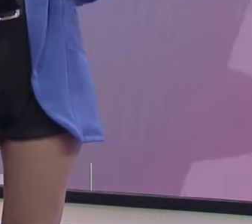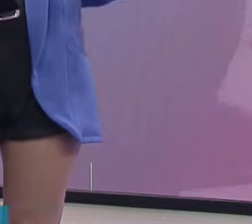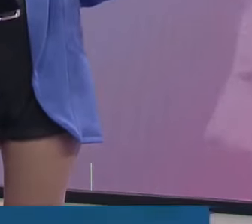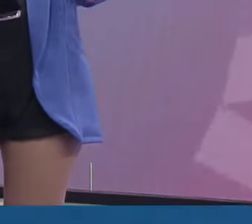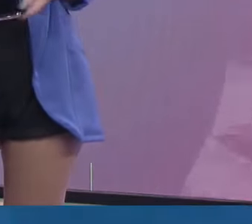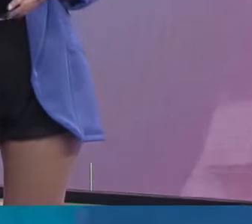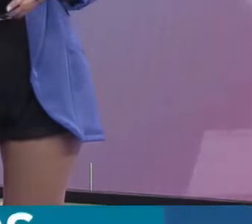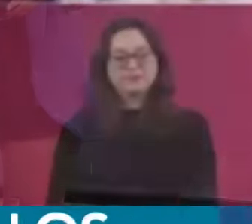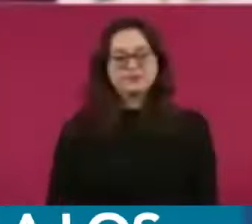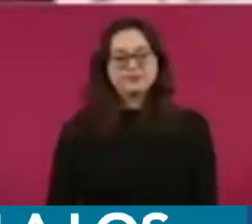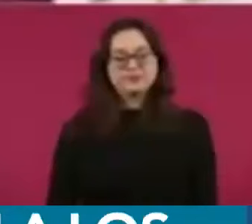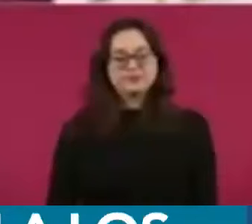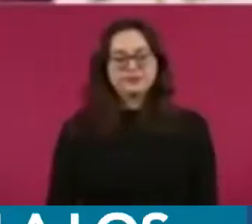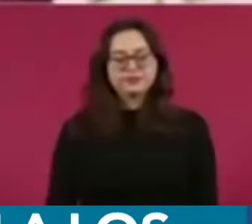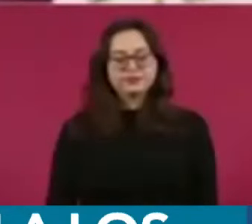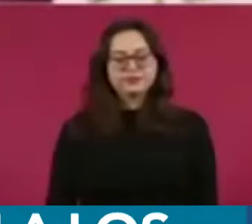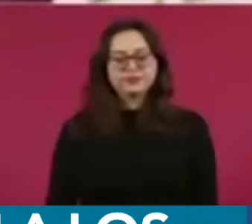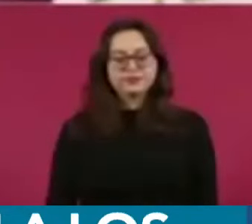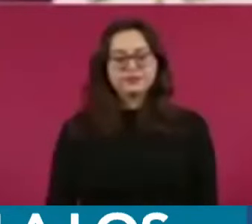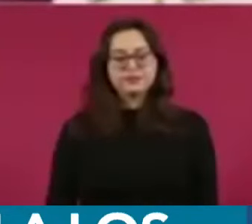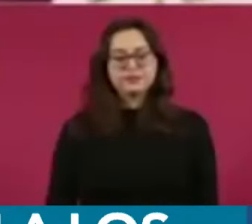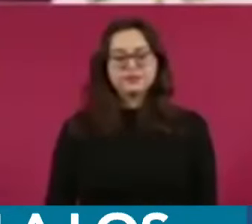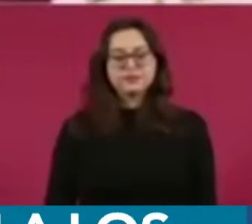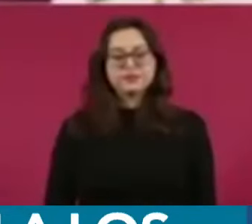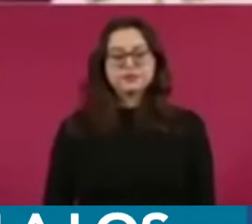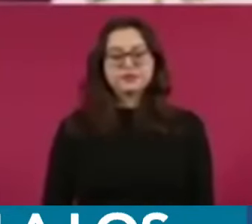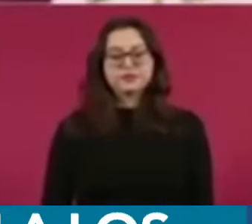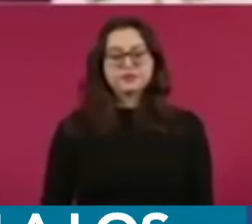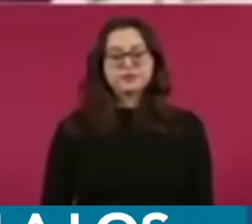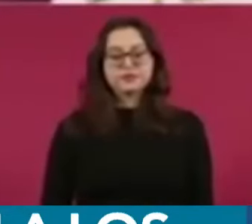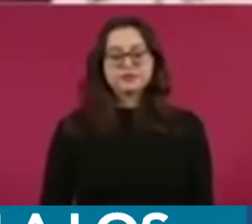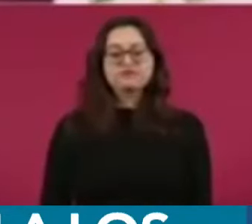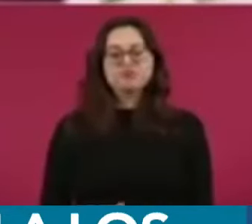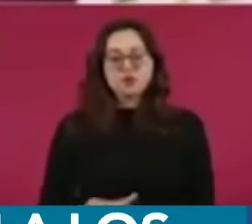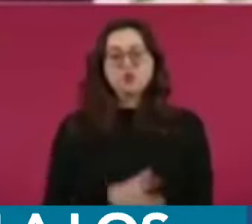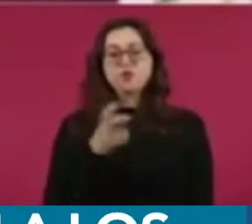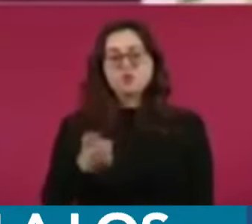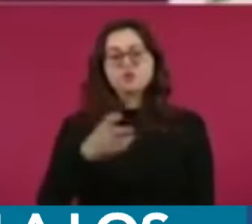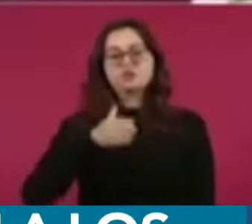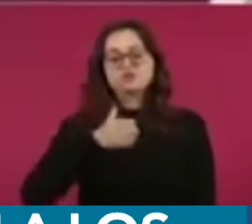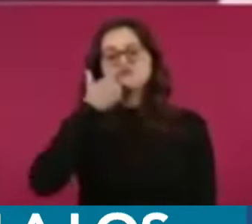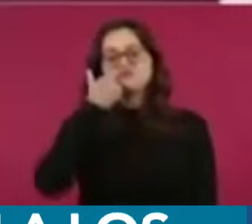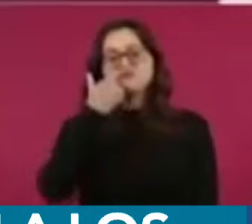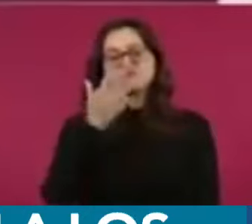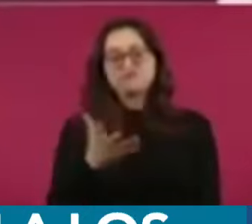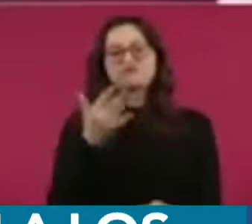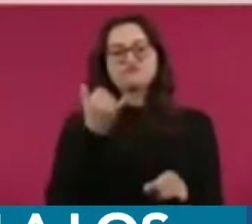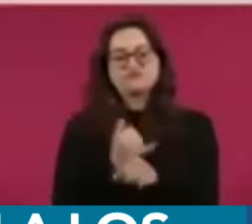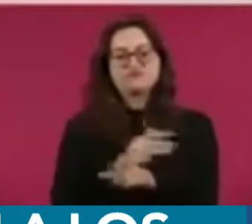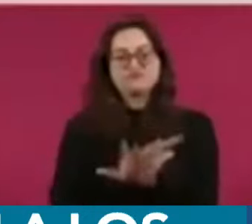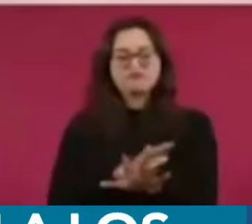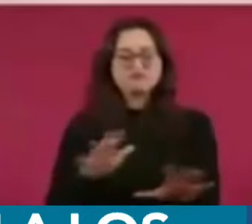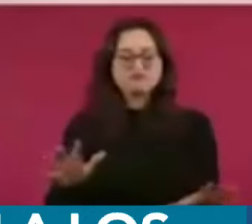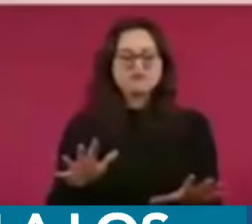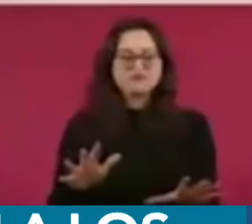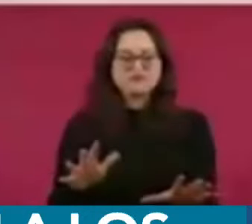distintos diputados opositores al partido del presidente por tráfico de influencias allí en México. Diputados del